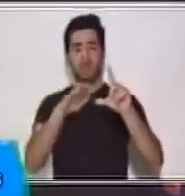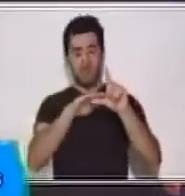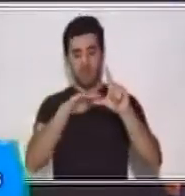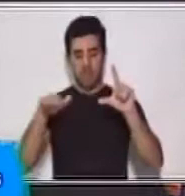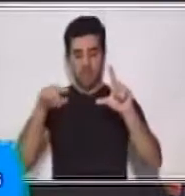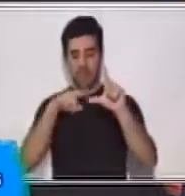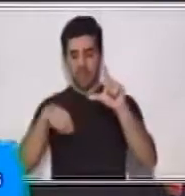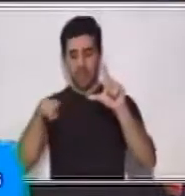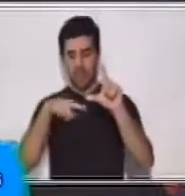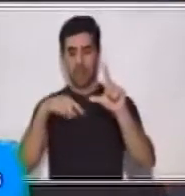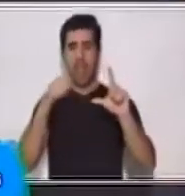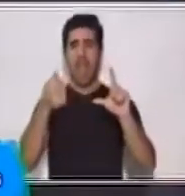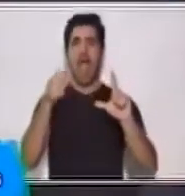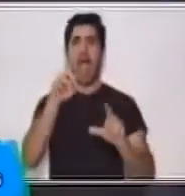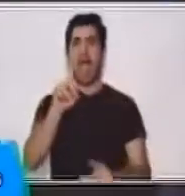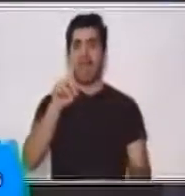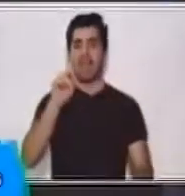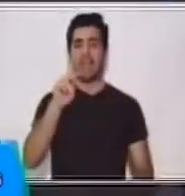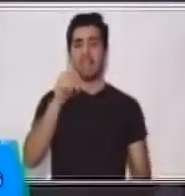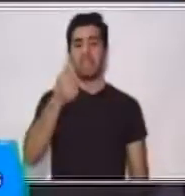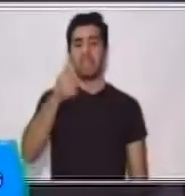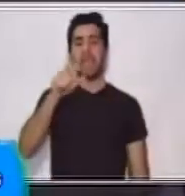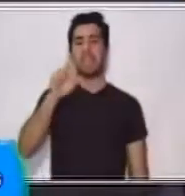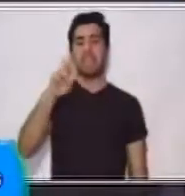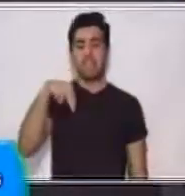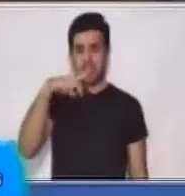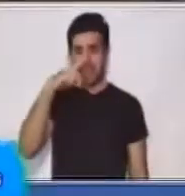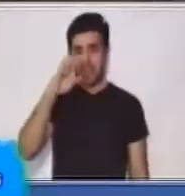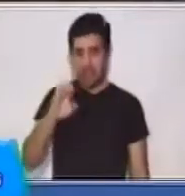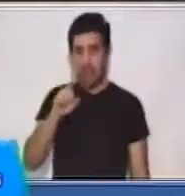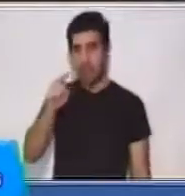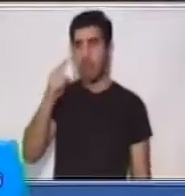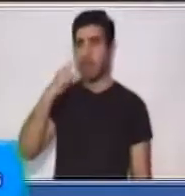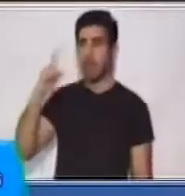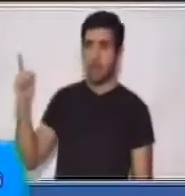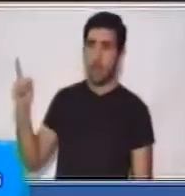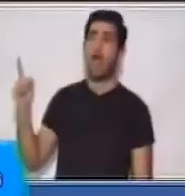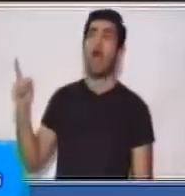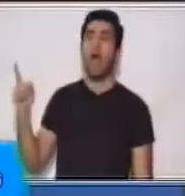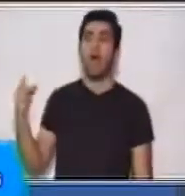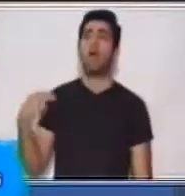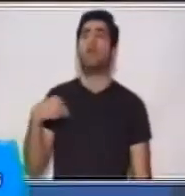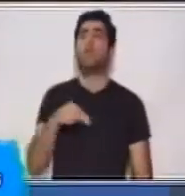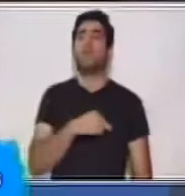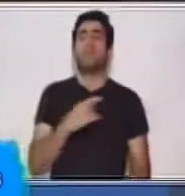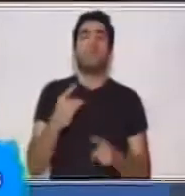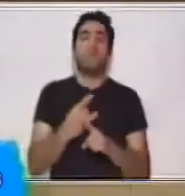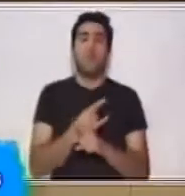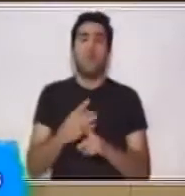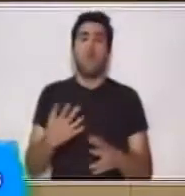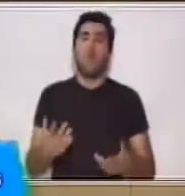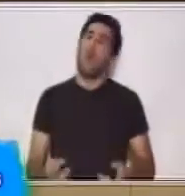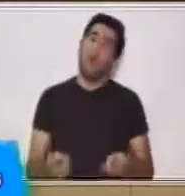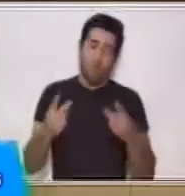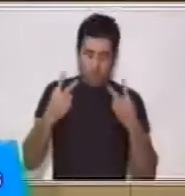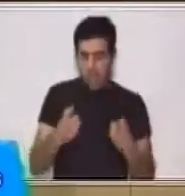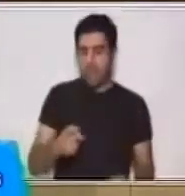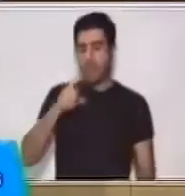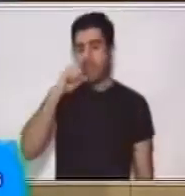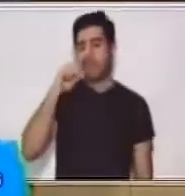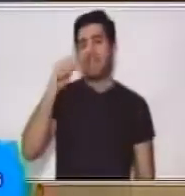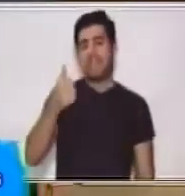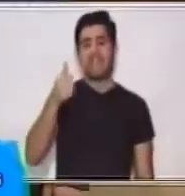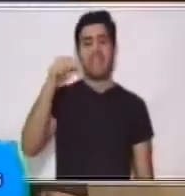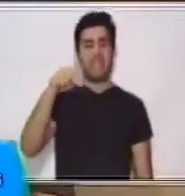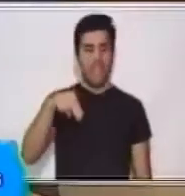necesito adyacente y conozco opuesto. Y entonces la razón trigonométrica a utilizar será Nuevamente tangente. tangente, porque